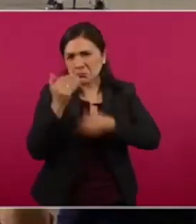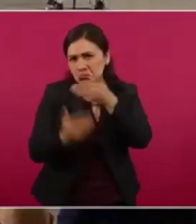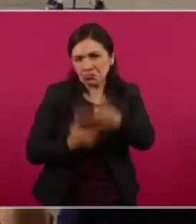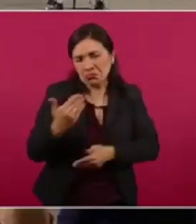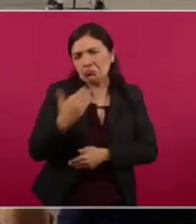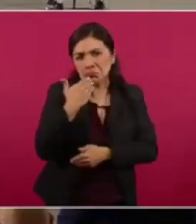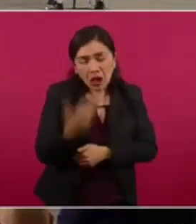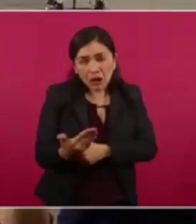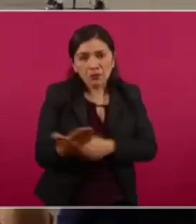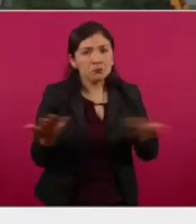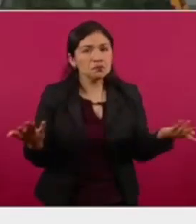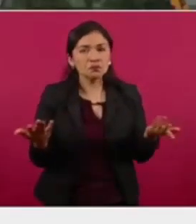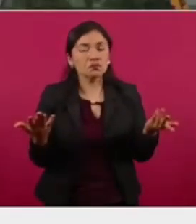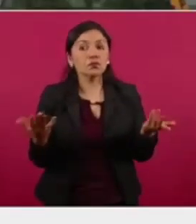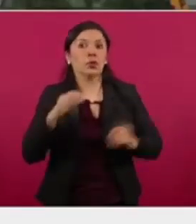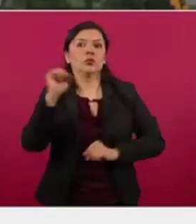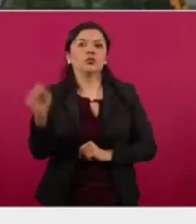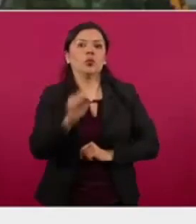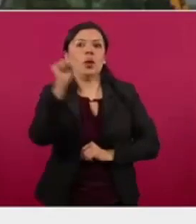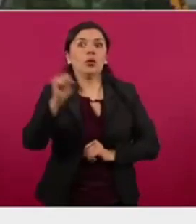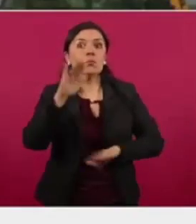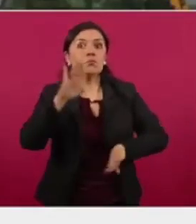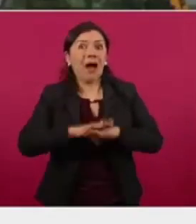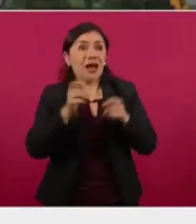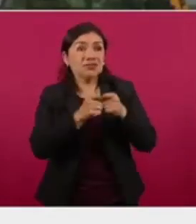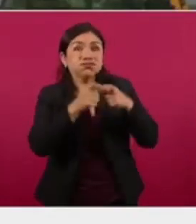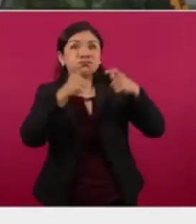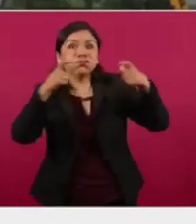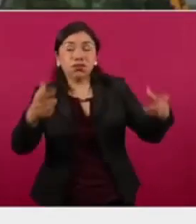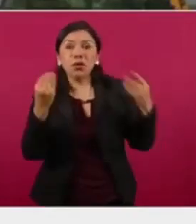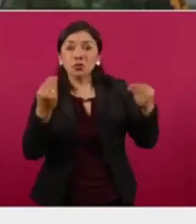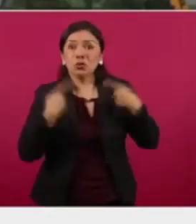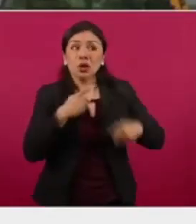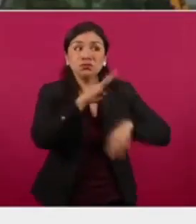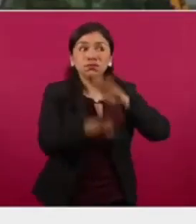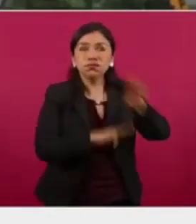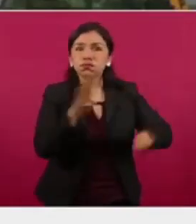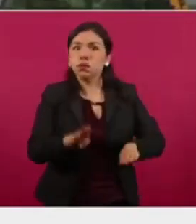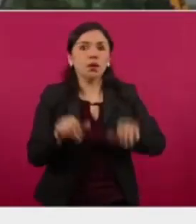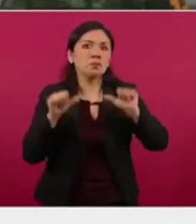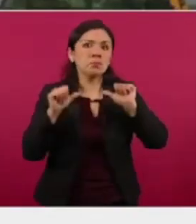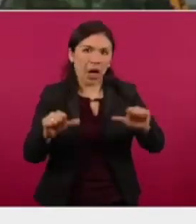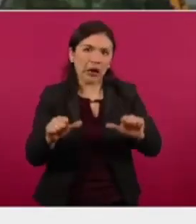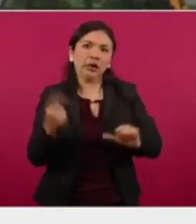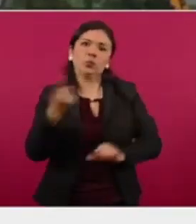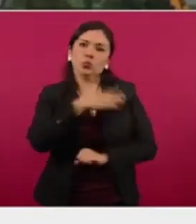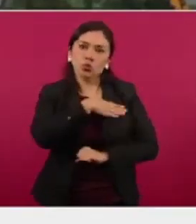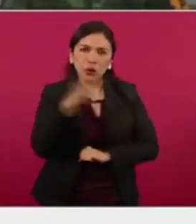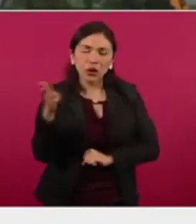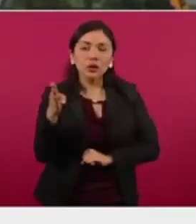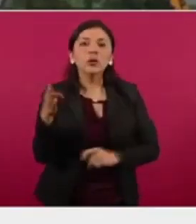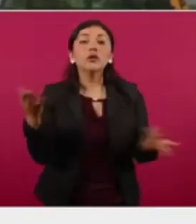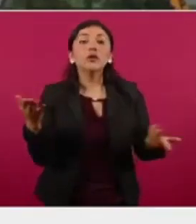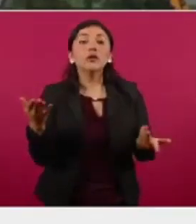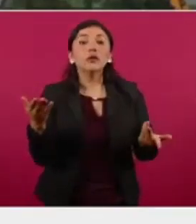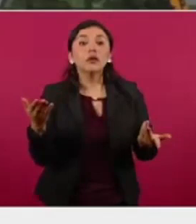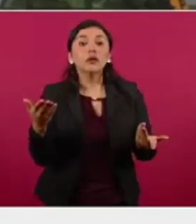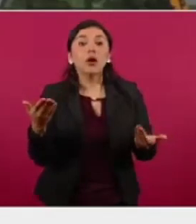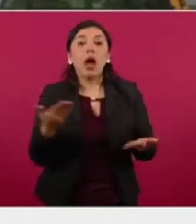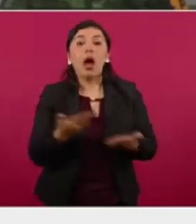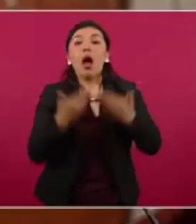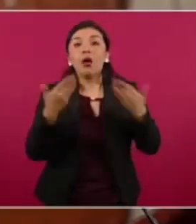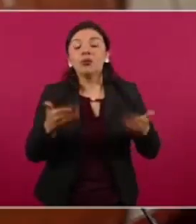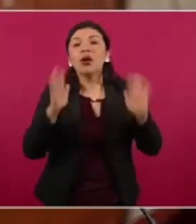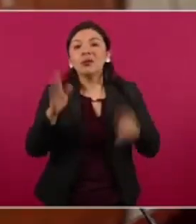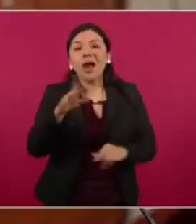Afortunadamente no creció el número de fallecidos y ya se están